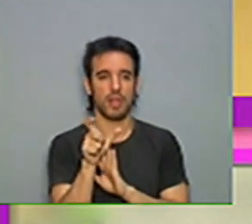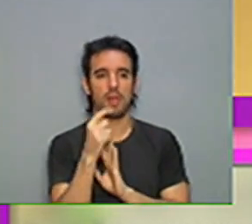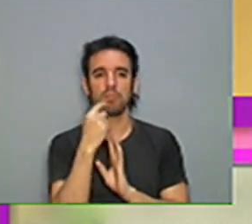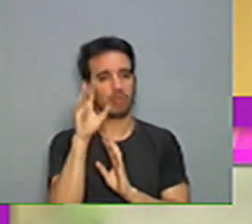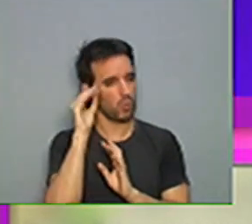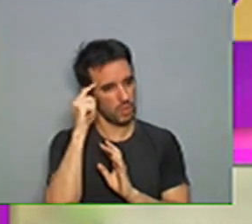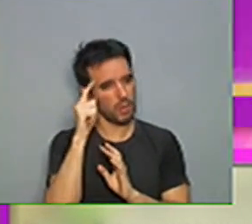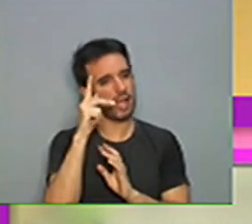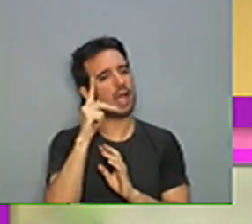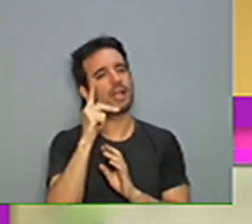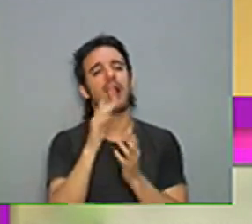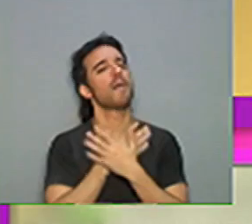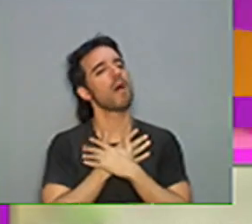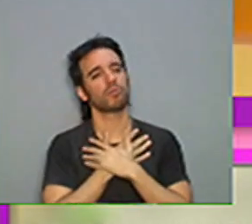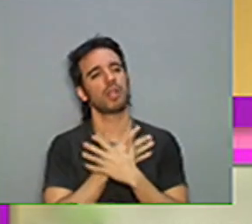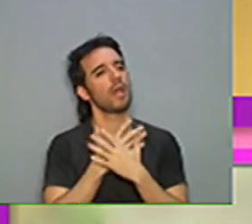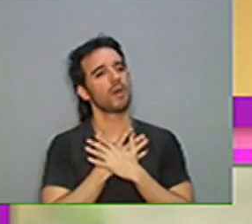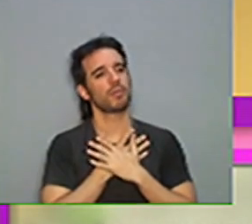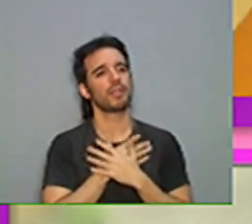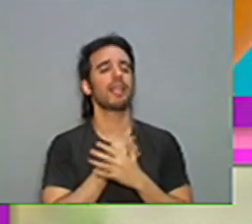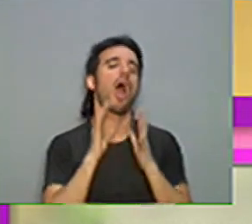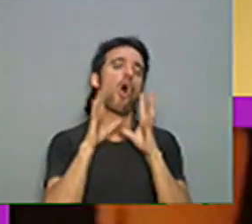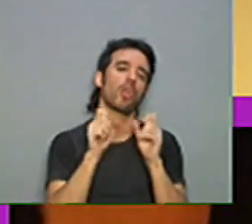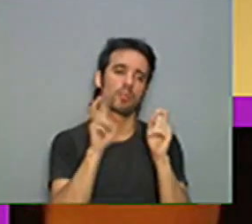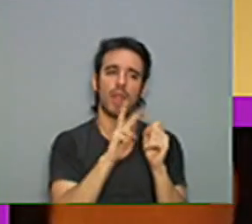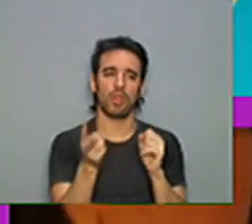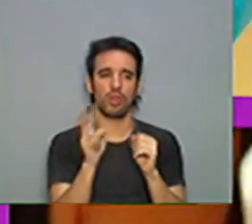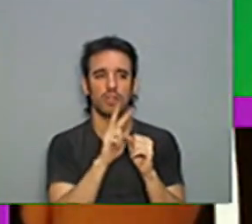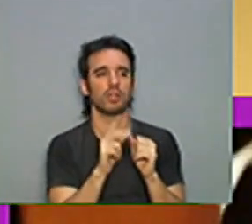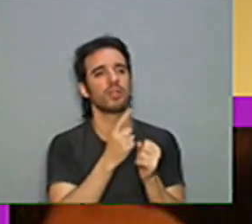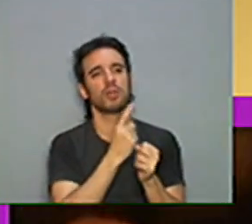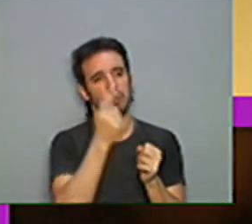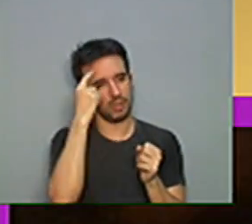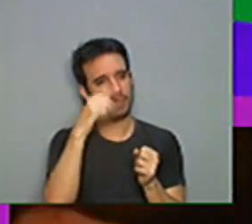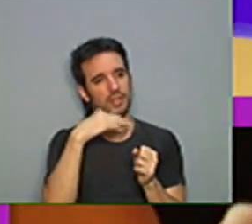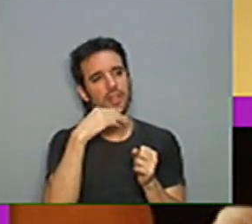Karina. La amamos. La amás y la odias, porque es de estas personas que decís, no puedo creer lo que está